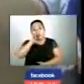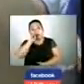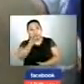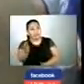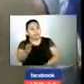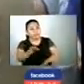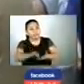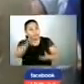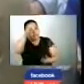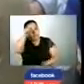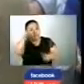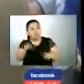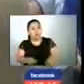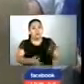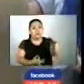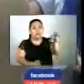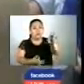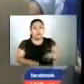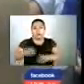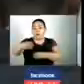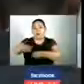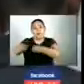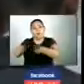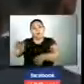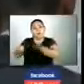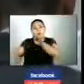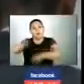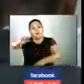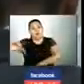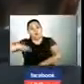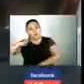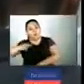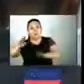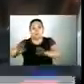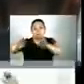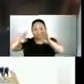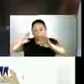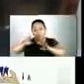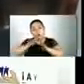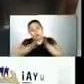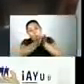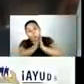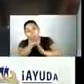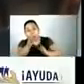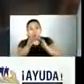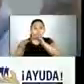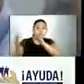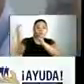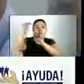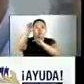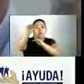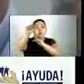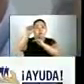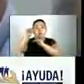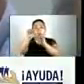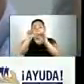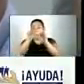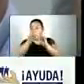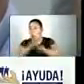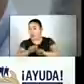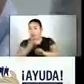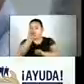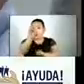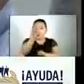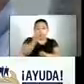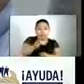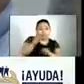decisión tomada por el Juzgado Segundo de Vigilancia Penitenciaria, sino que también pidió a la Sala de lo Penal que apartara del proceso